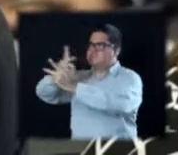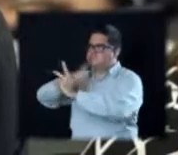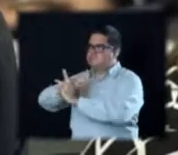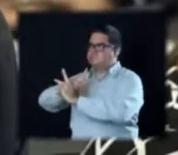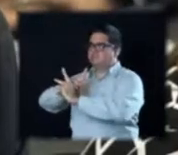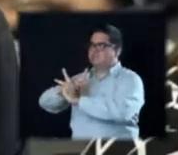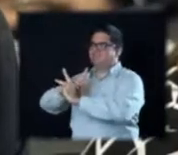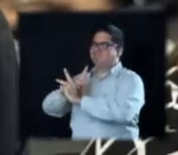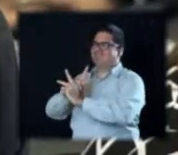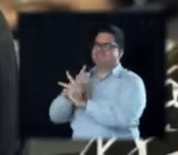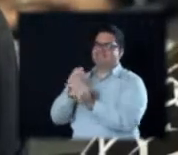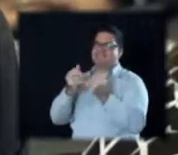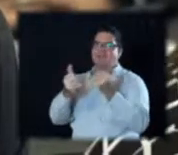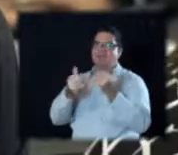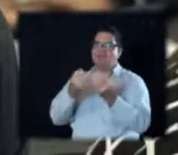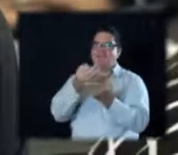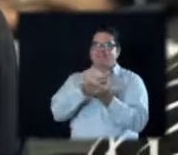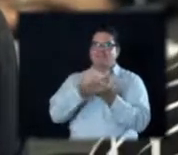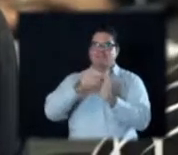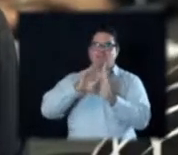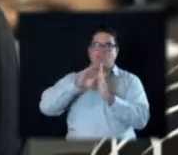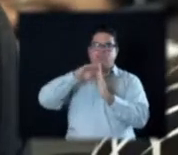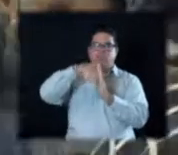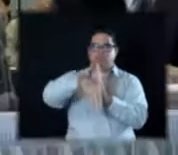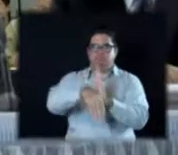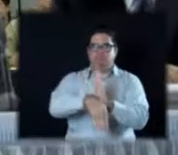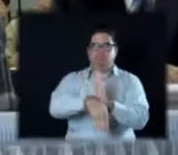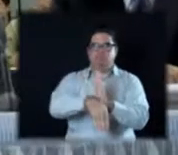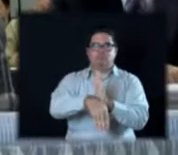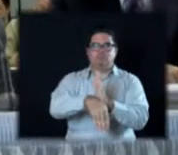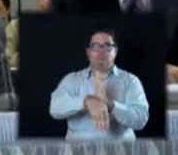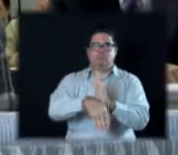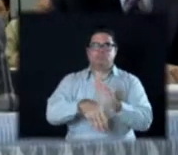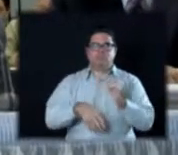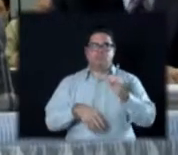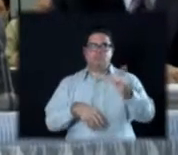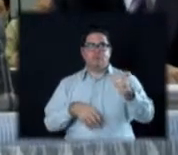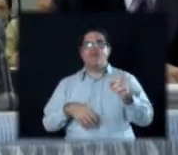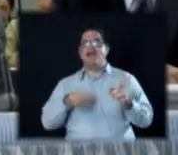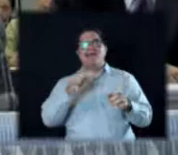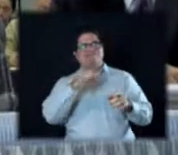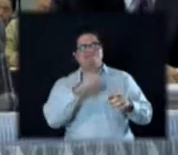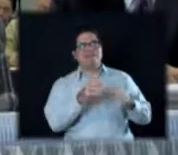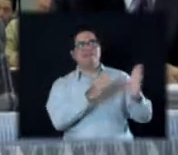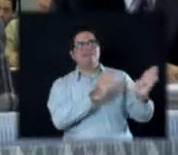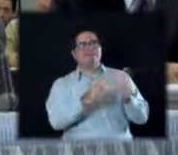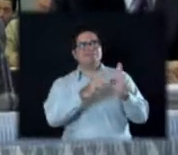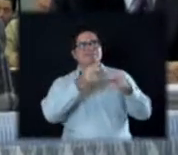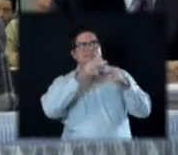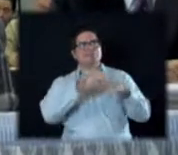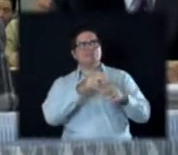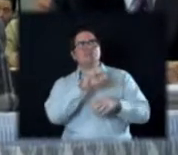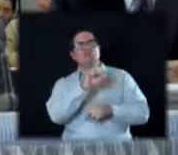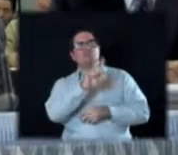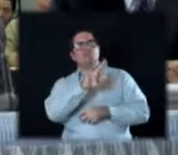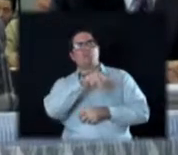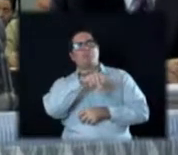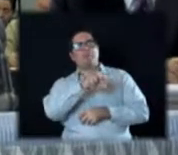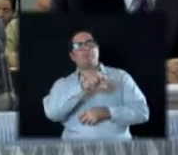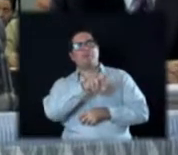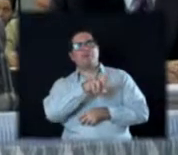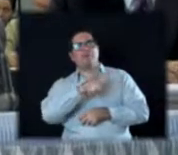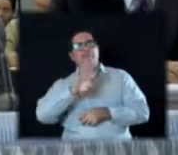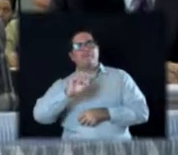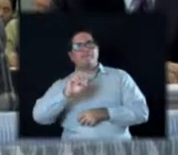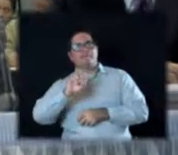prestado, las cosas bajas, todo fue cuesta abajo. El superbono era el nombre